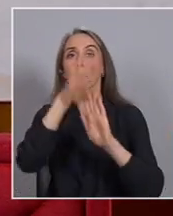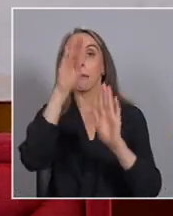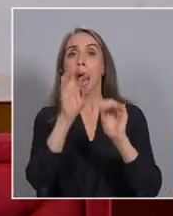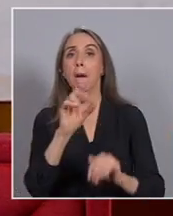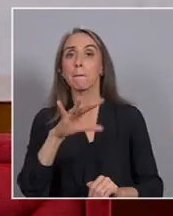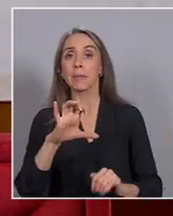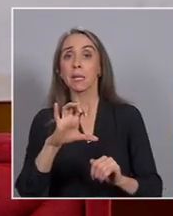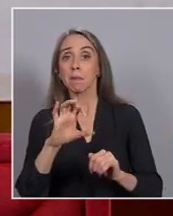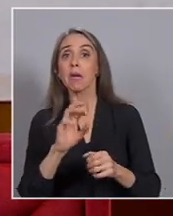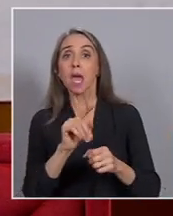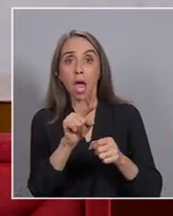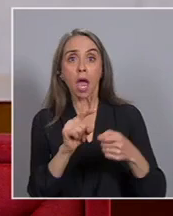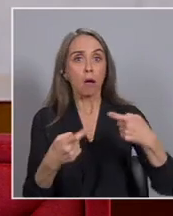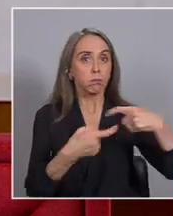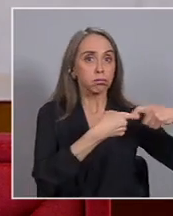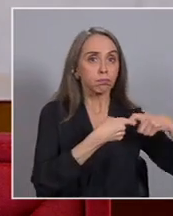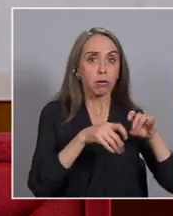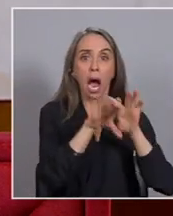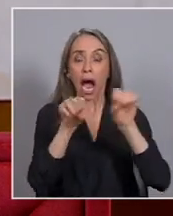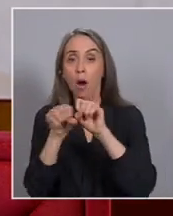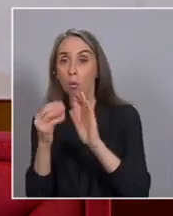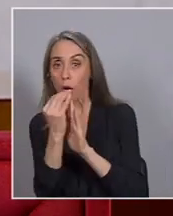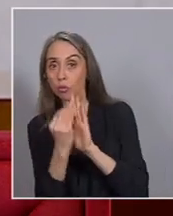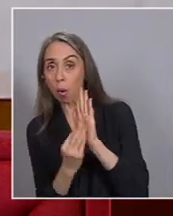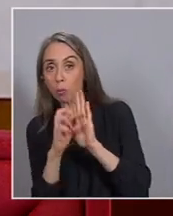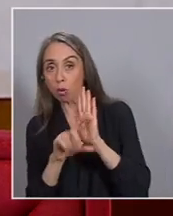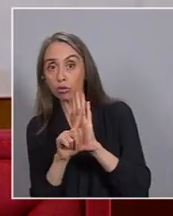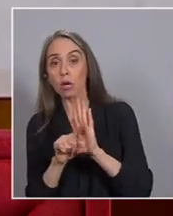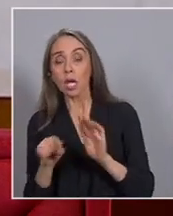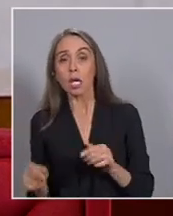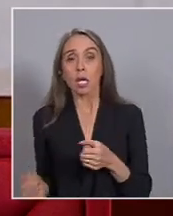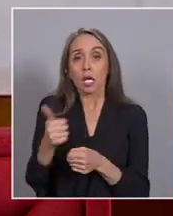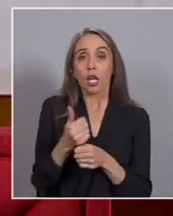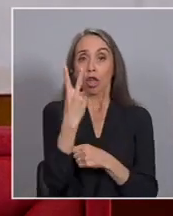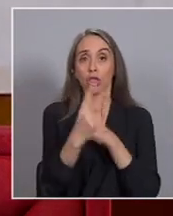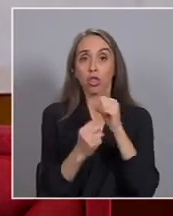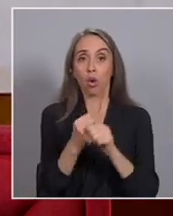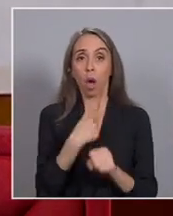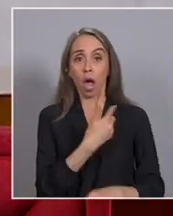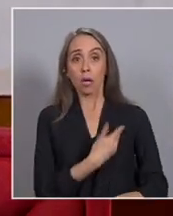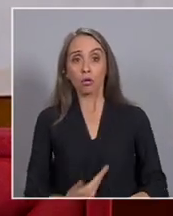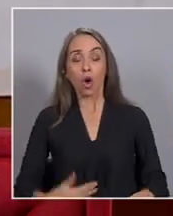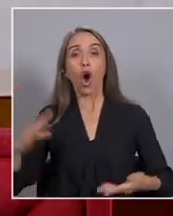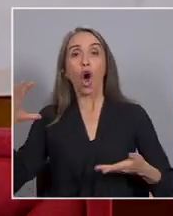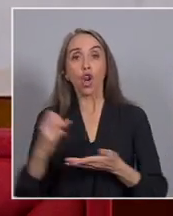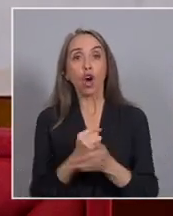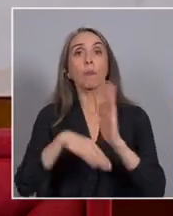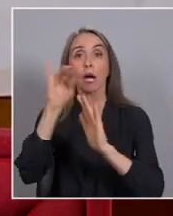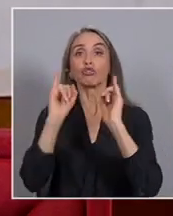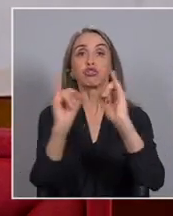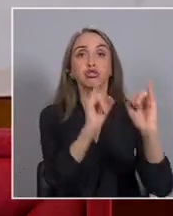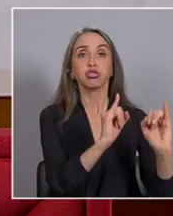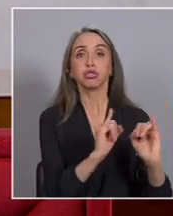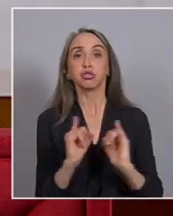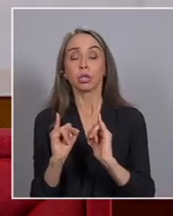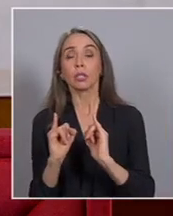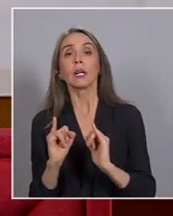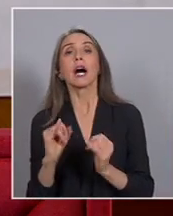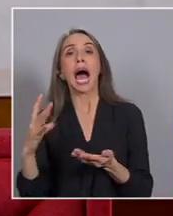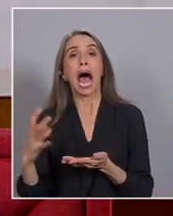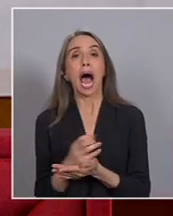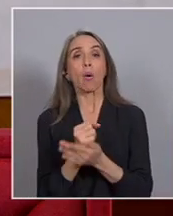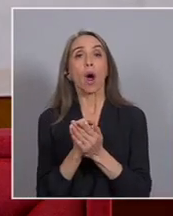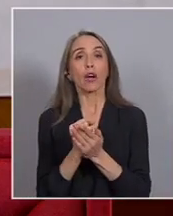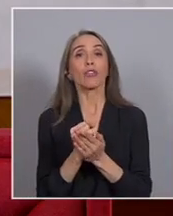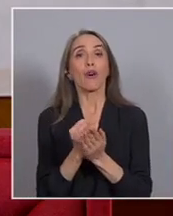pymes. Y eso, estos 2 años, lo logramos mayoritariamente. Y los acuerdos alcanzados